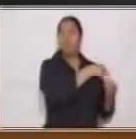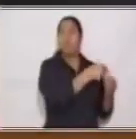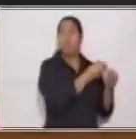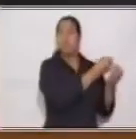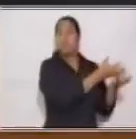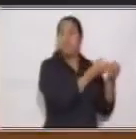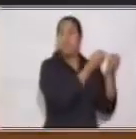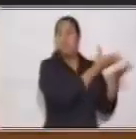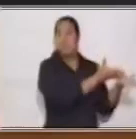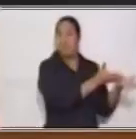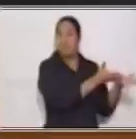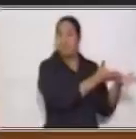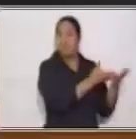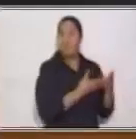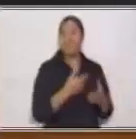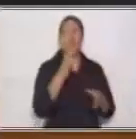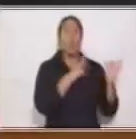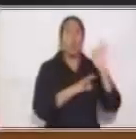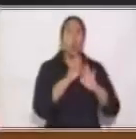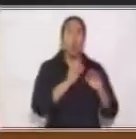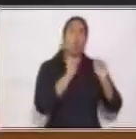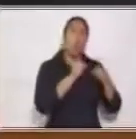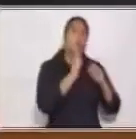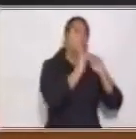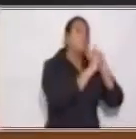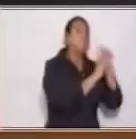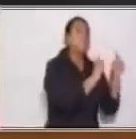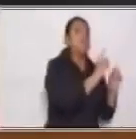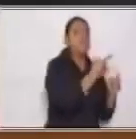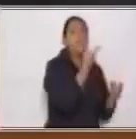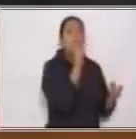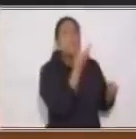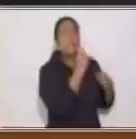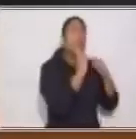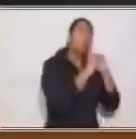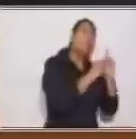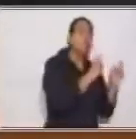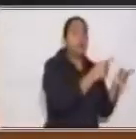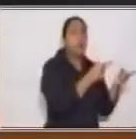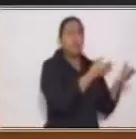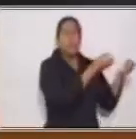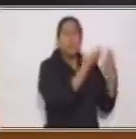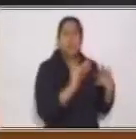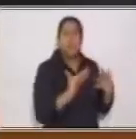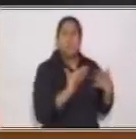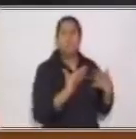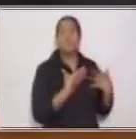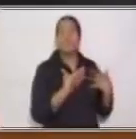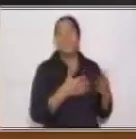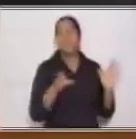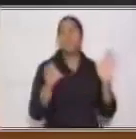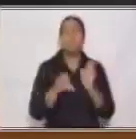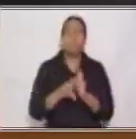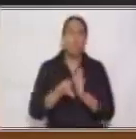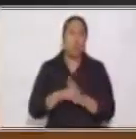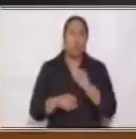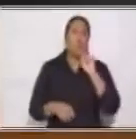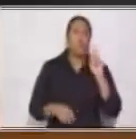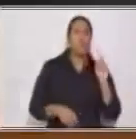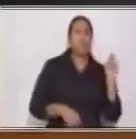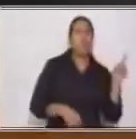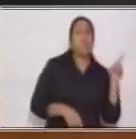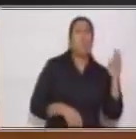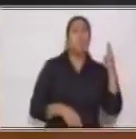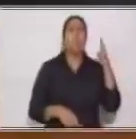podemos también preguntar algún dato que nosotros no sabíamos. Por ejemplo, podemos preguntarle a